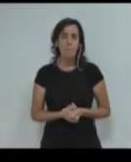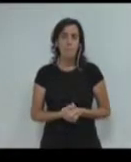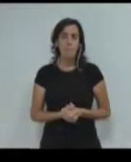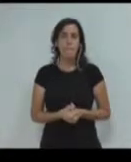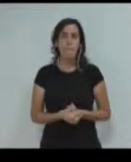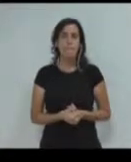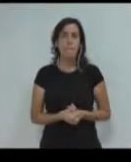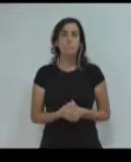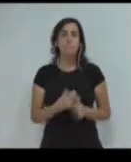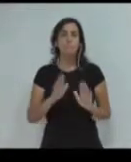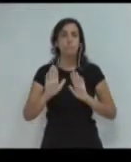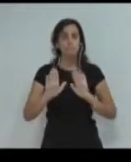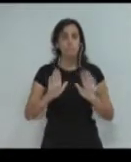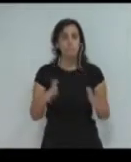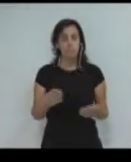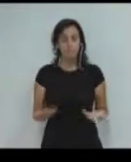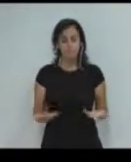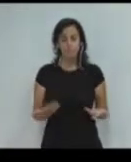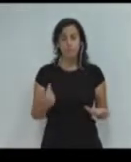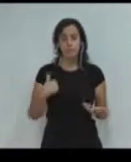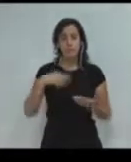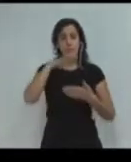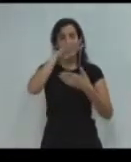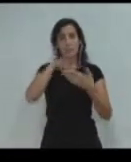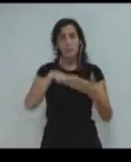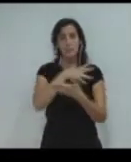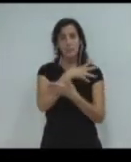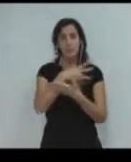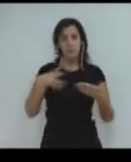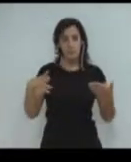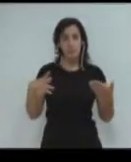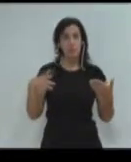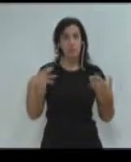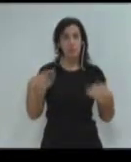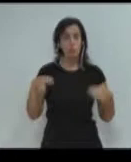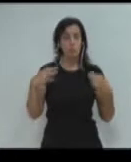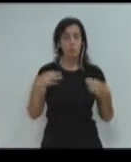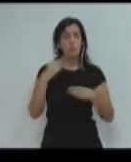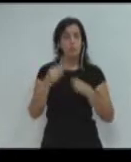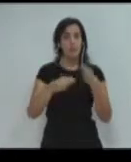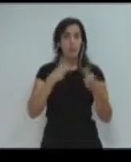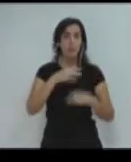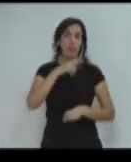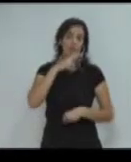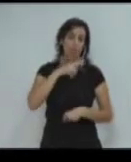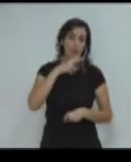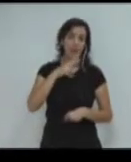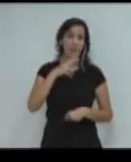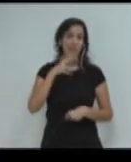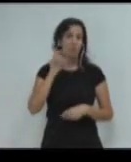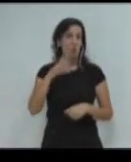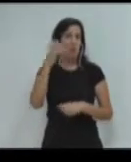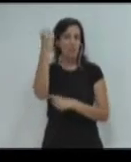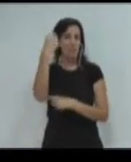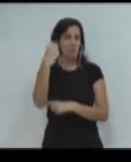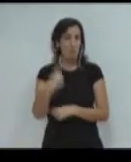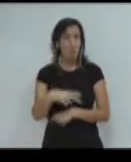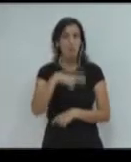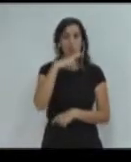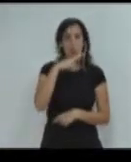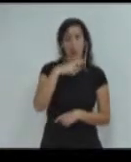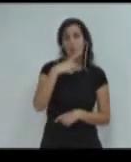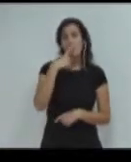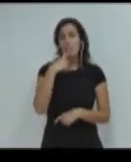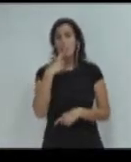Con lo cual ahí entiendo que en una tabla que normalmente se utiliza el semáforo verde, rojo Sí. o